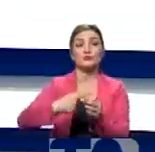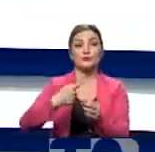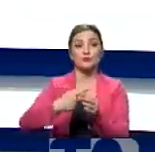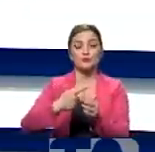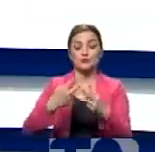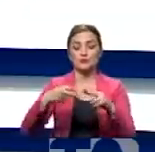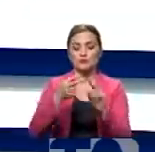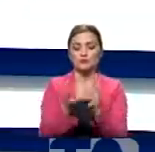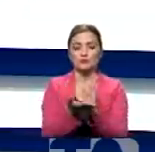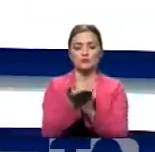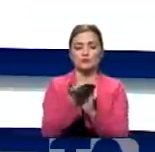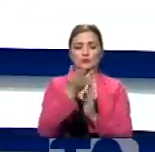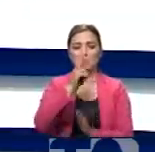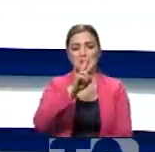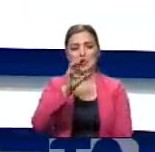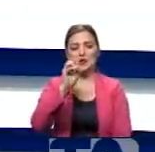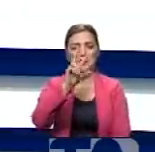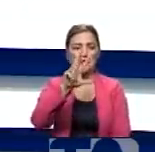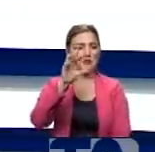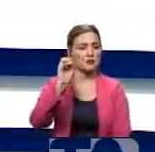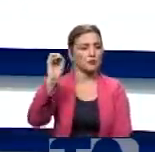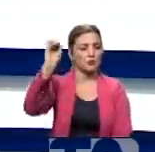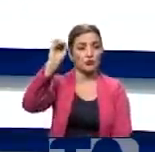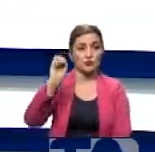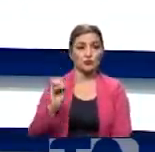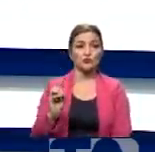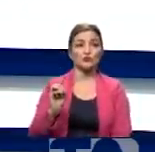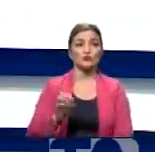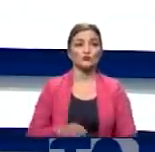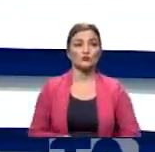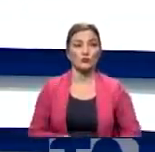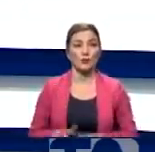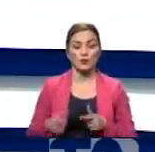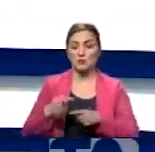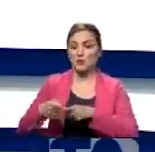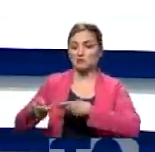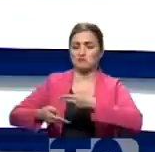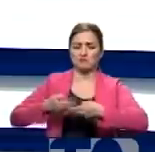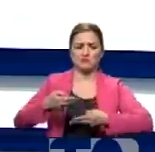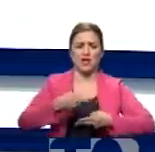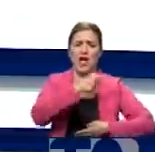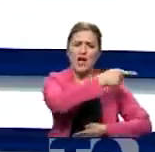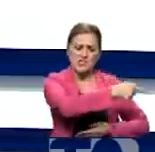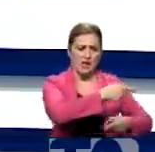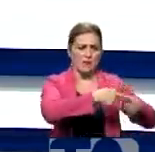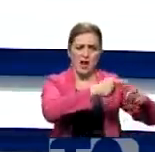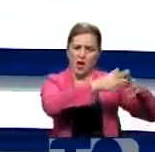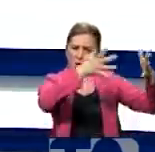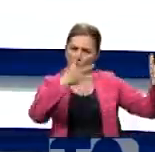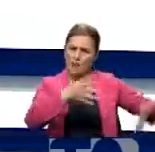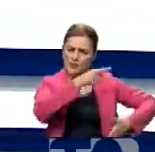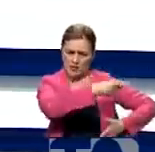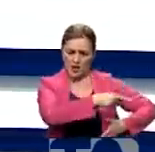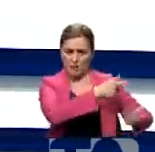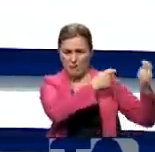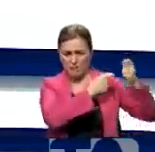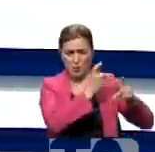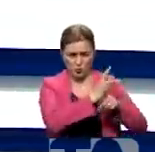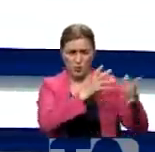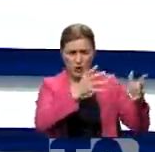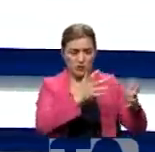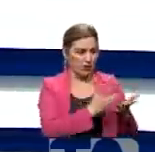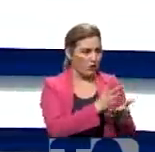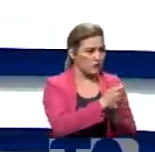registran un incremento de entre 20 y 30%. Según los comerciantes, existe especulación en los mayoristas. Las